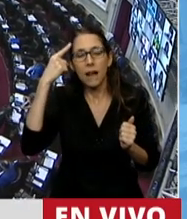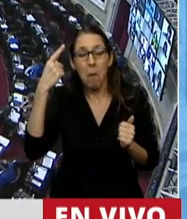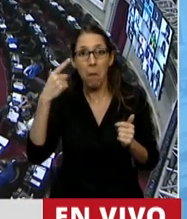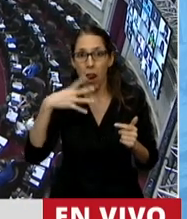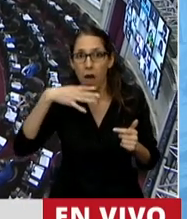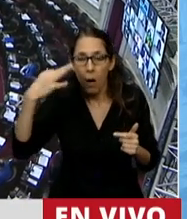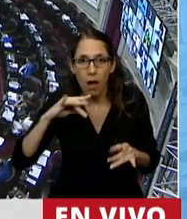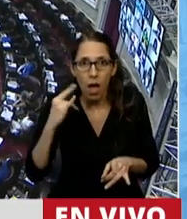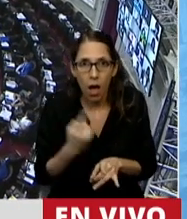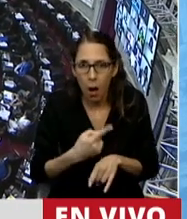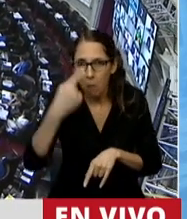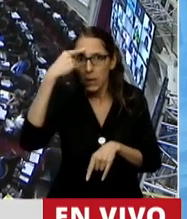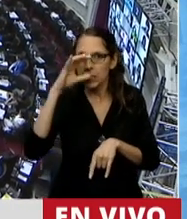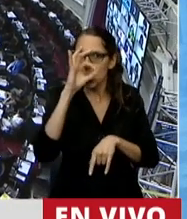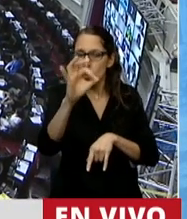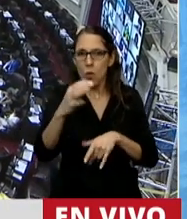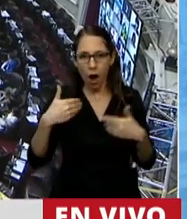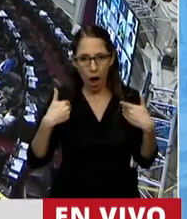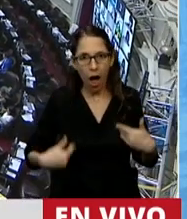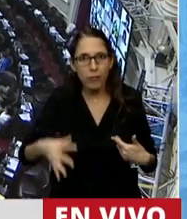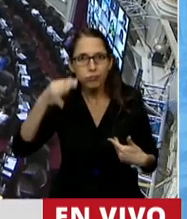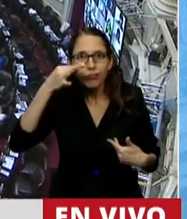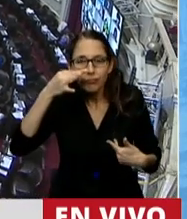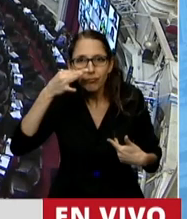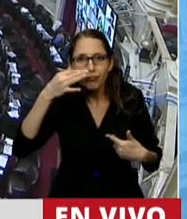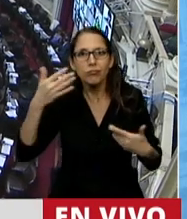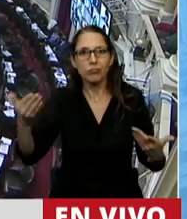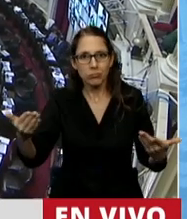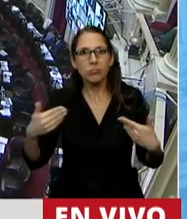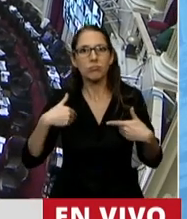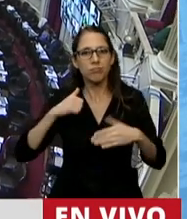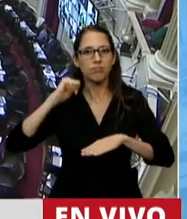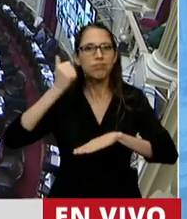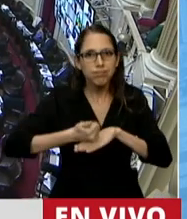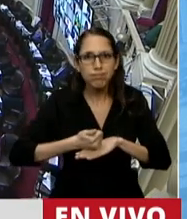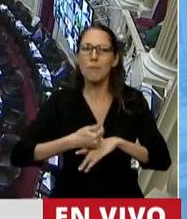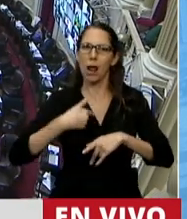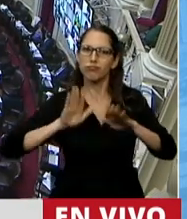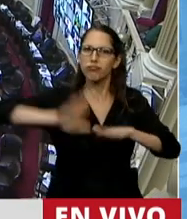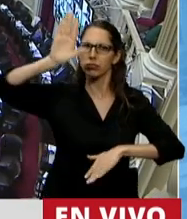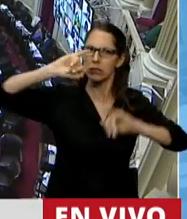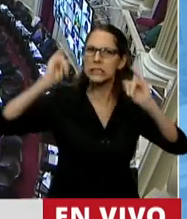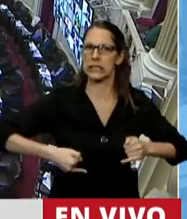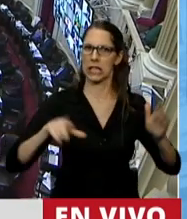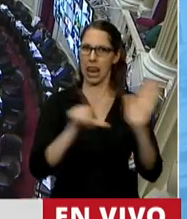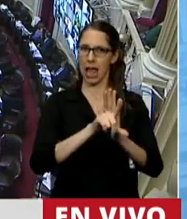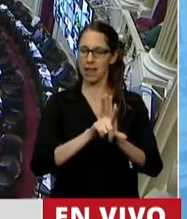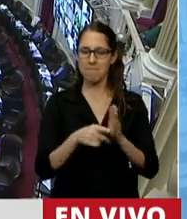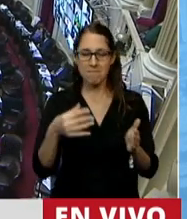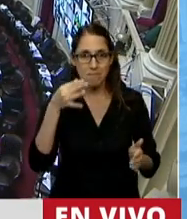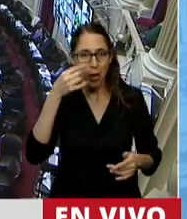la vida me iba a dar la oportunidad de tener que levantar la mano para que esto sea ley.